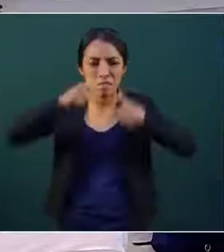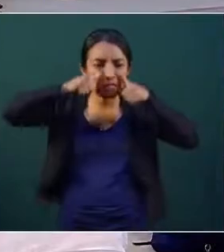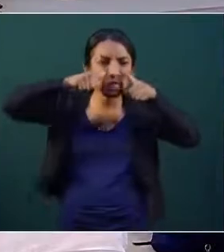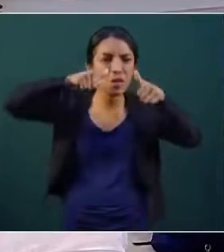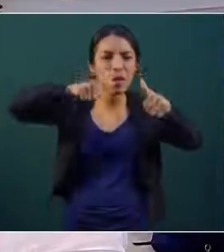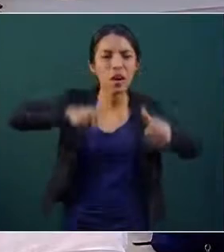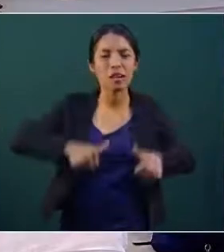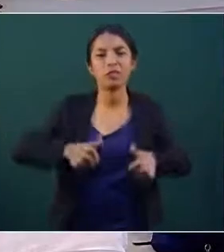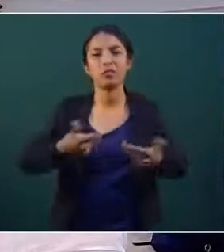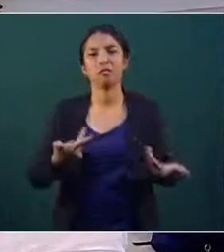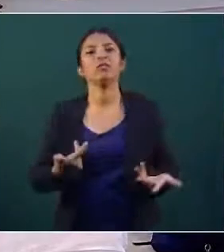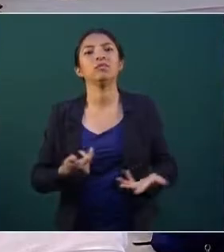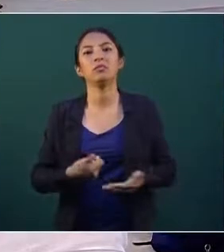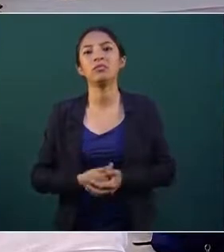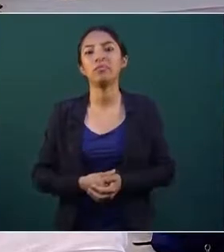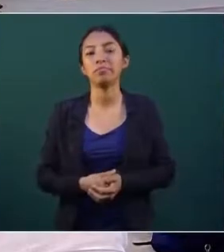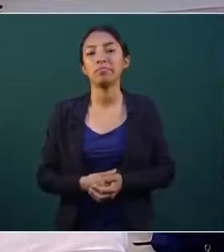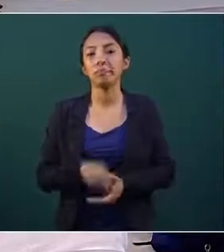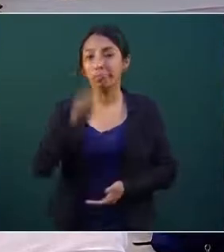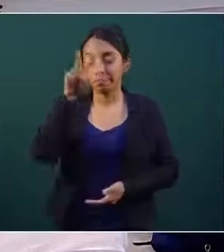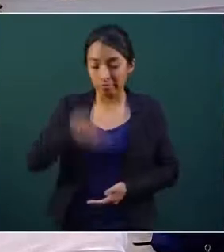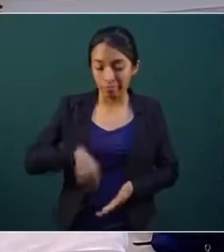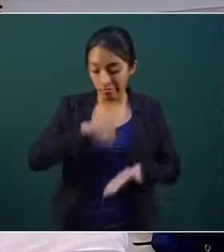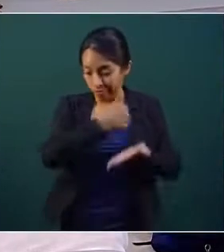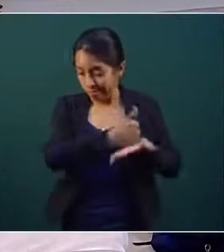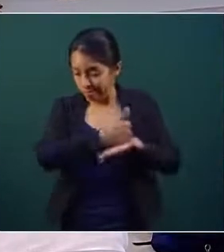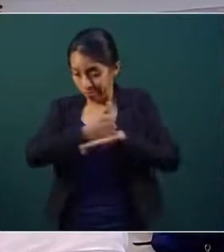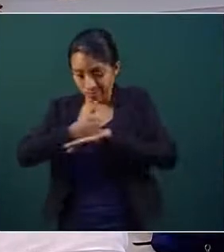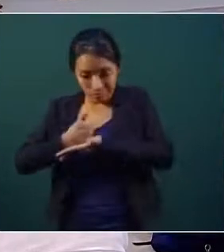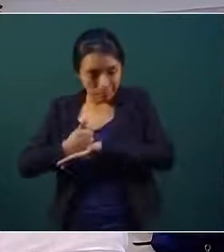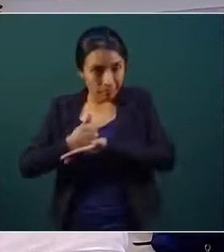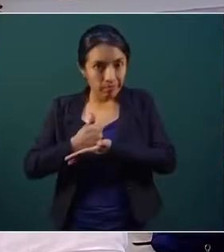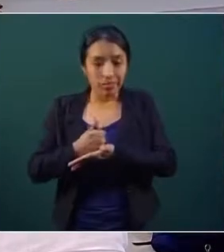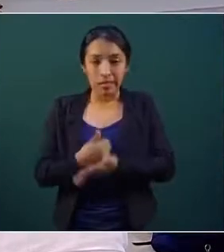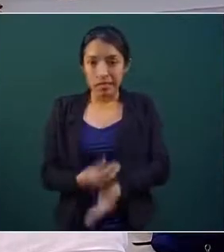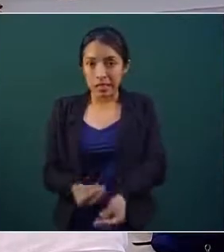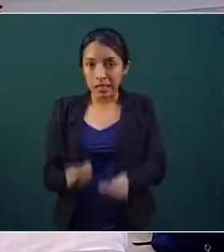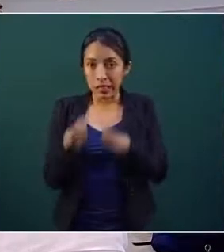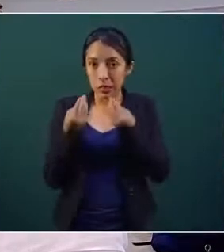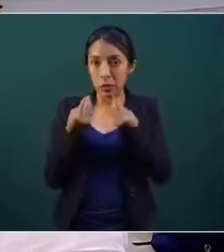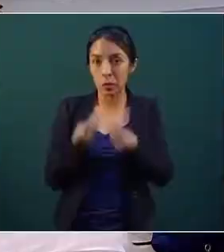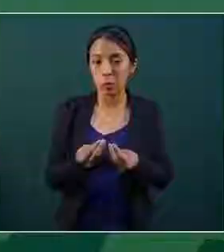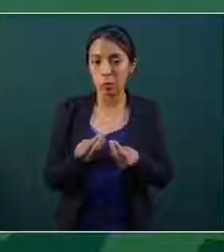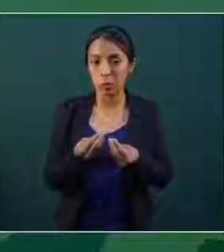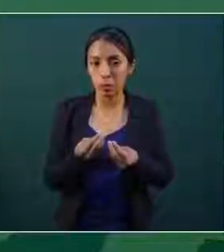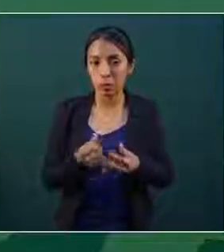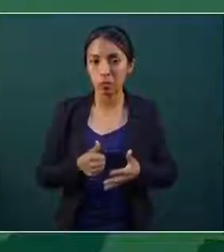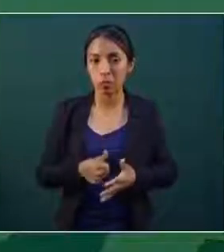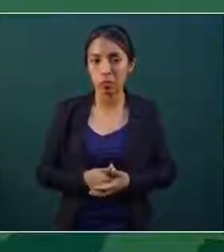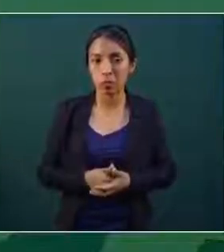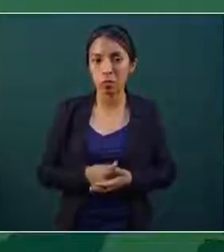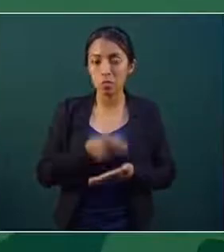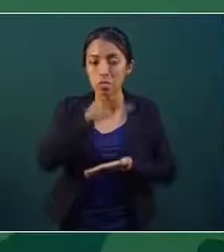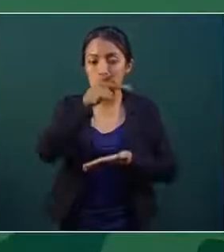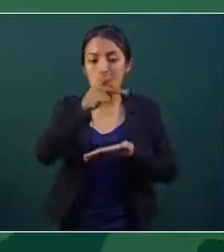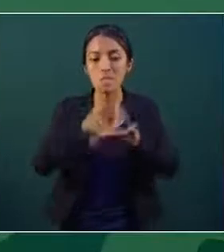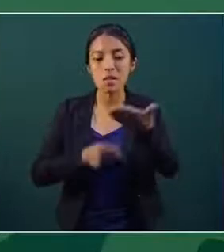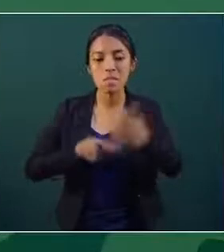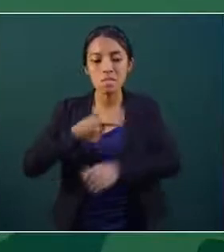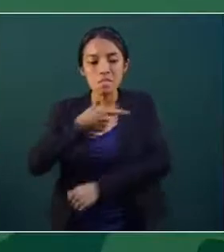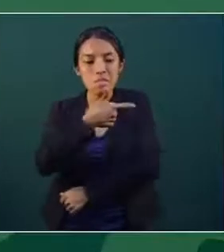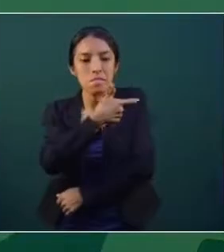Nos están ayudando muchísimo en todo lo que es el plan de